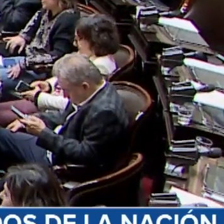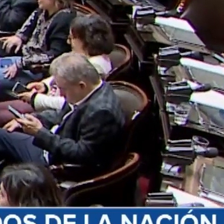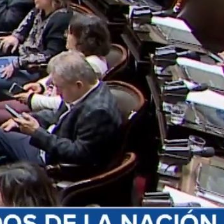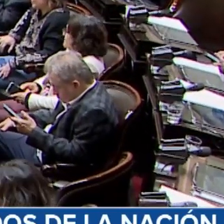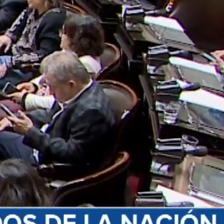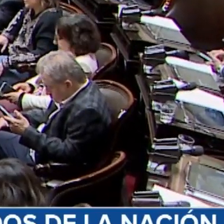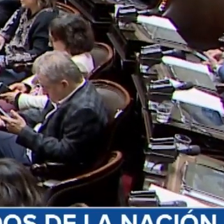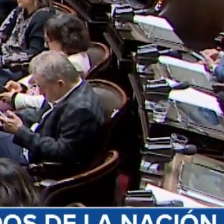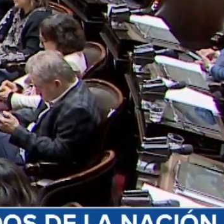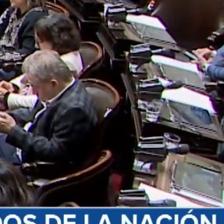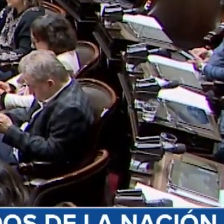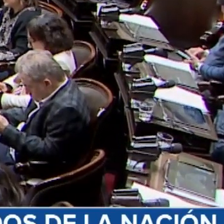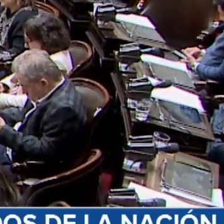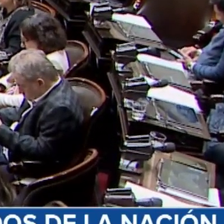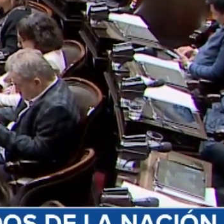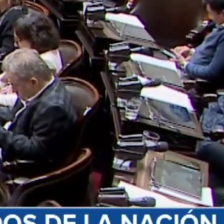Ahorita.